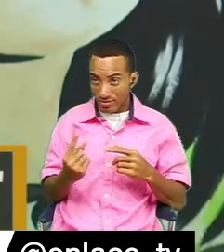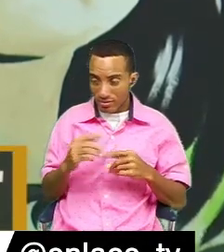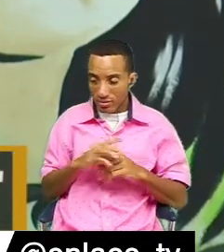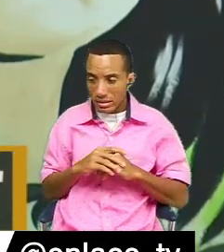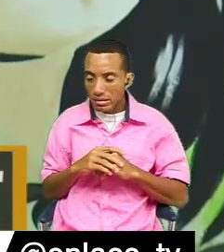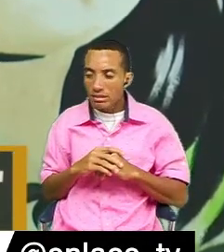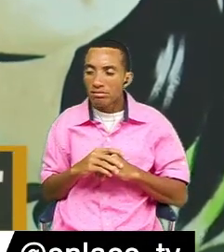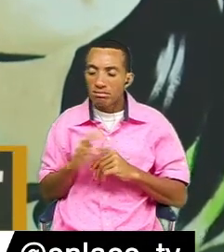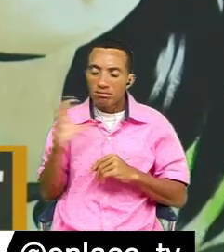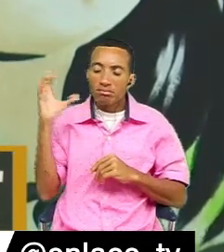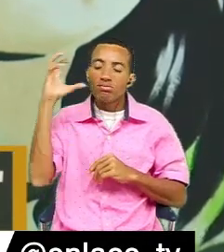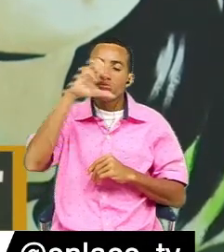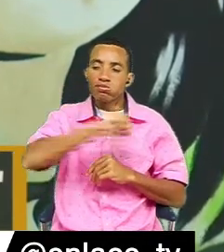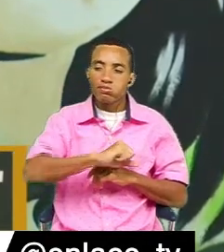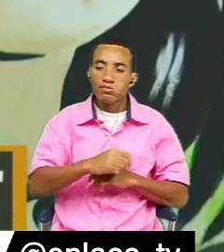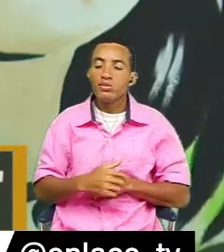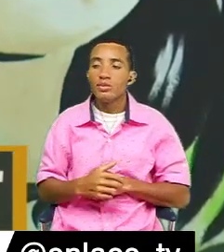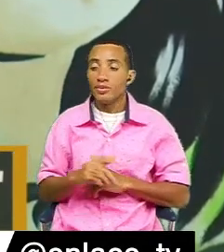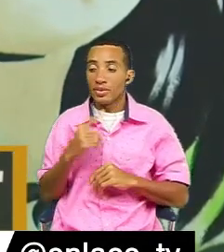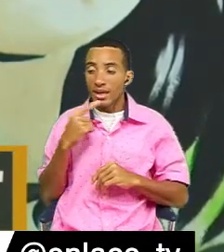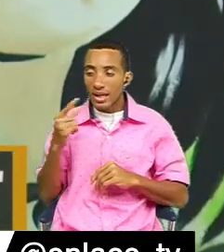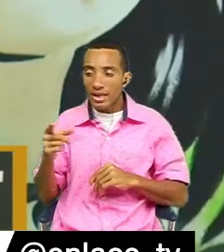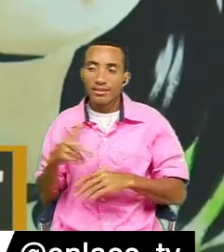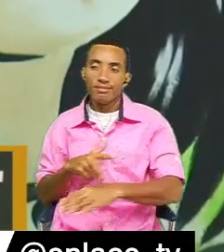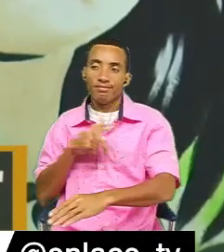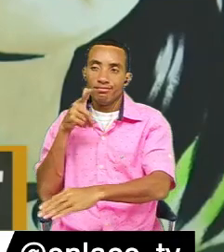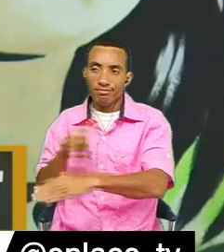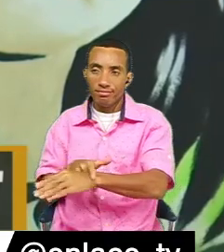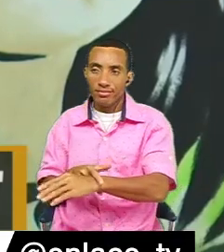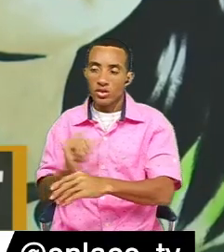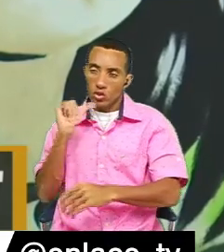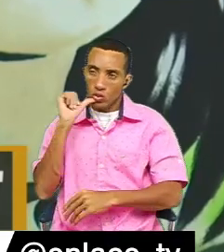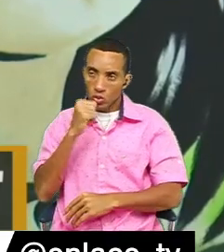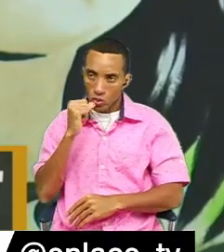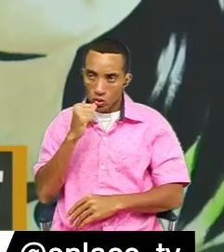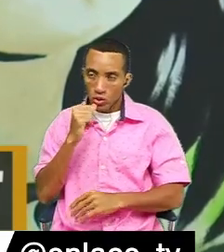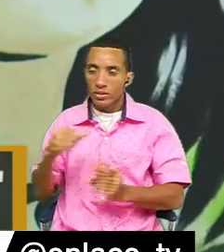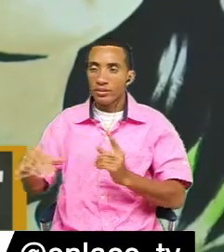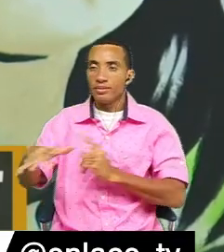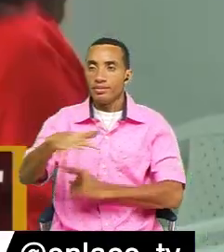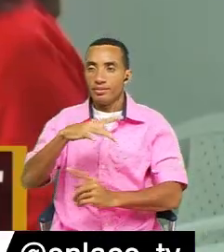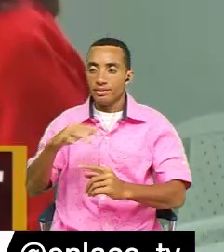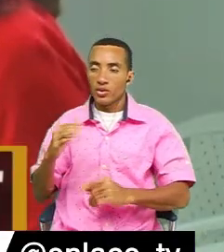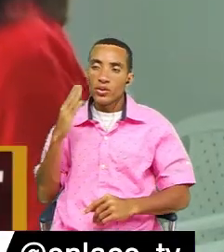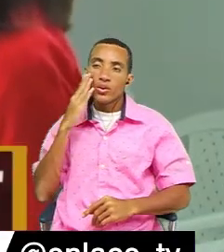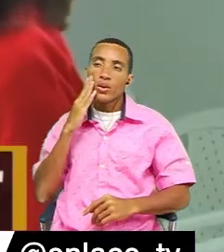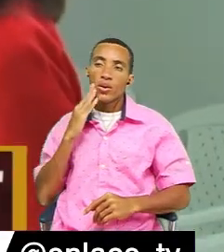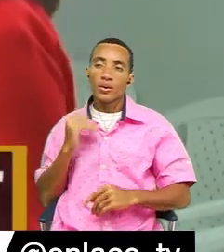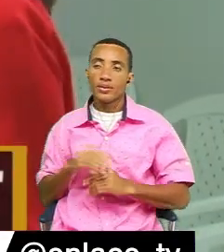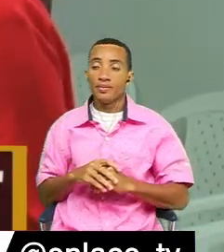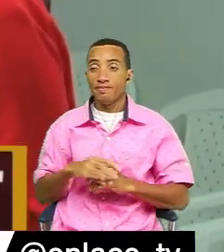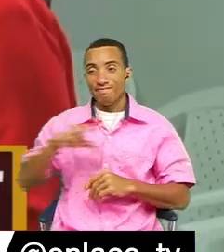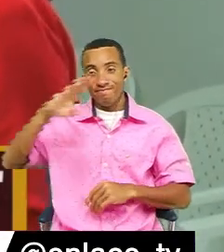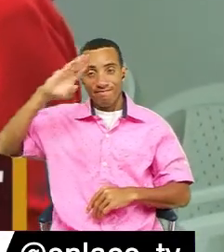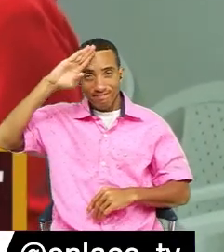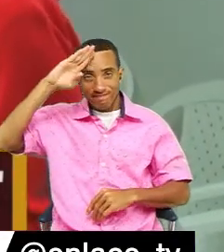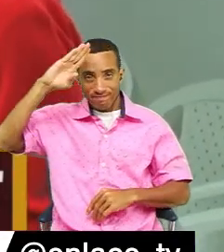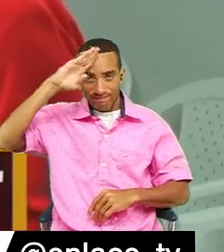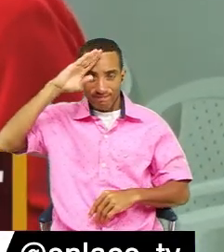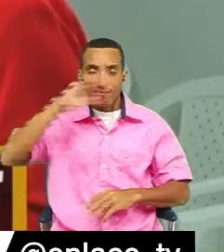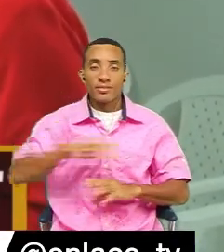damos cuenta de la vulnerabilidad de la situación que tiene la joven. La policía del Magdalena Medio entre